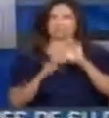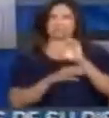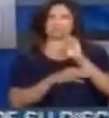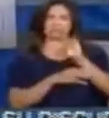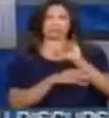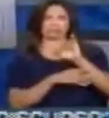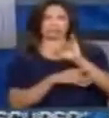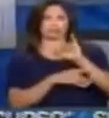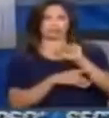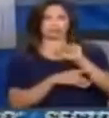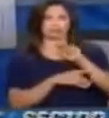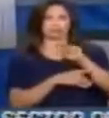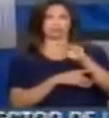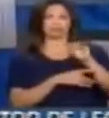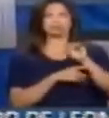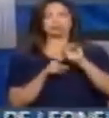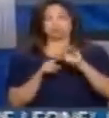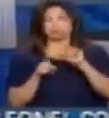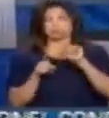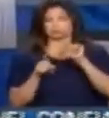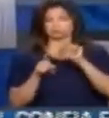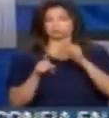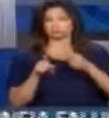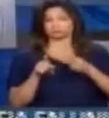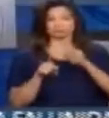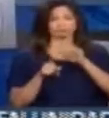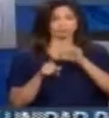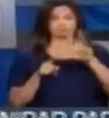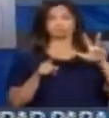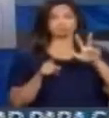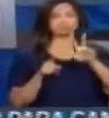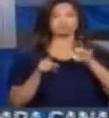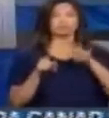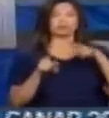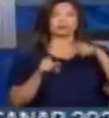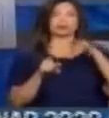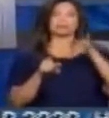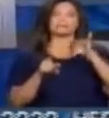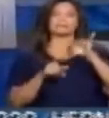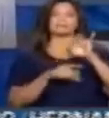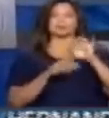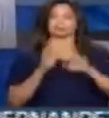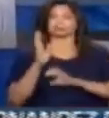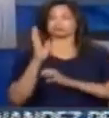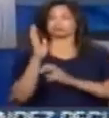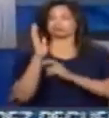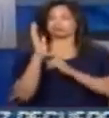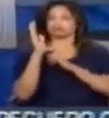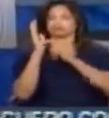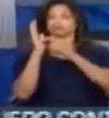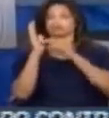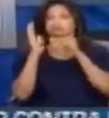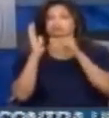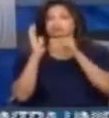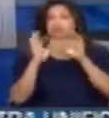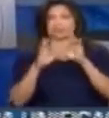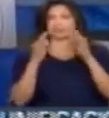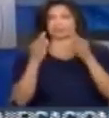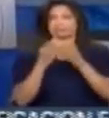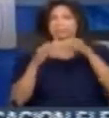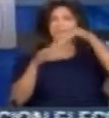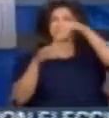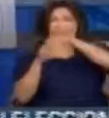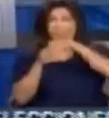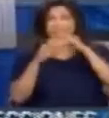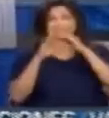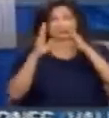Gálvez Adames, alias Emilianito, quien vive a 35 pies de altura encima de un árbol, y las condiciones inhumanas de la familia que vivía